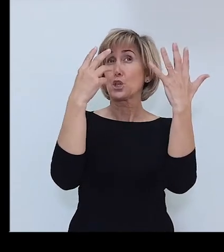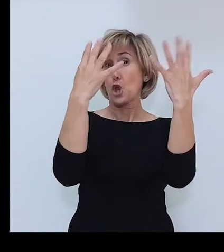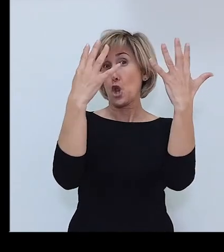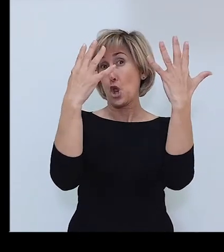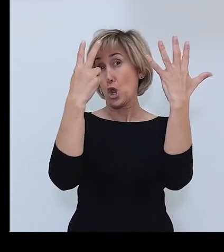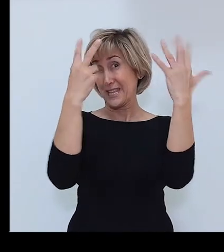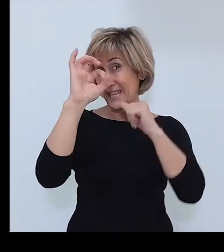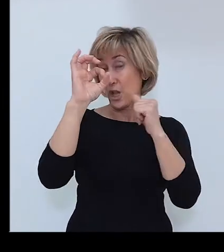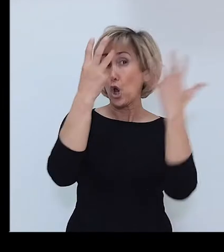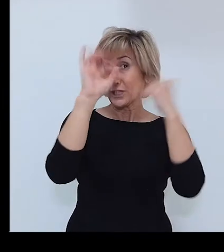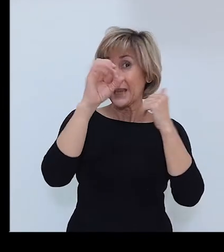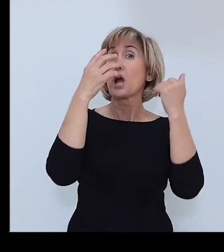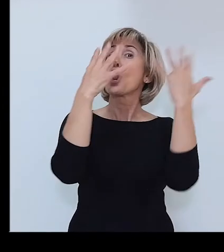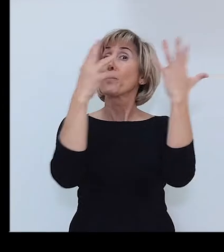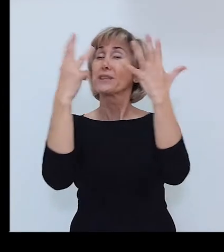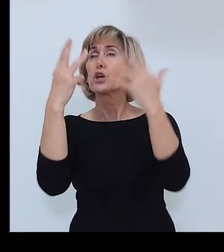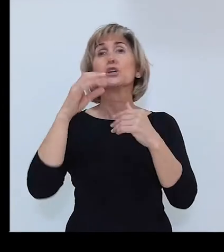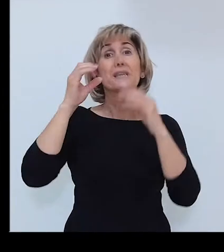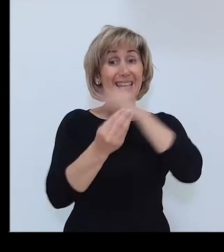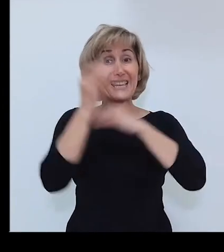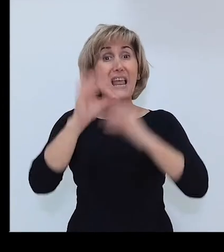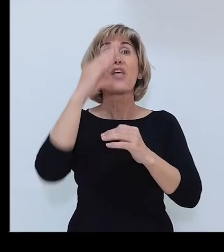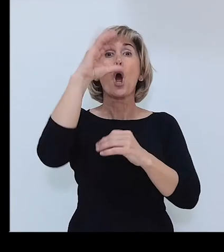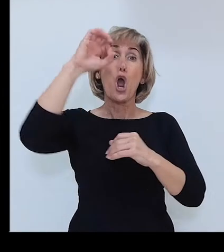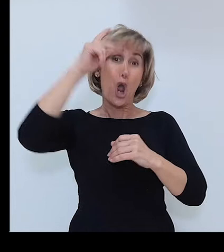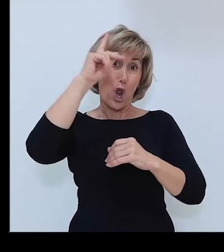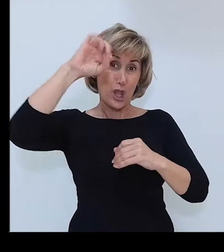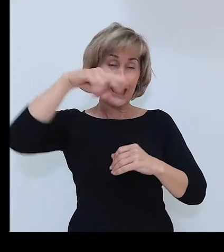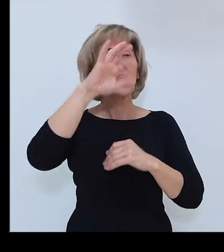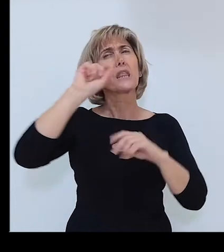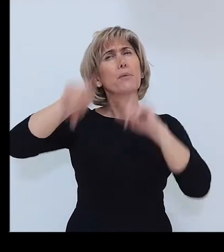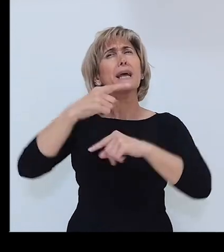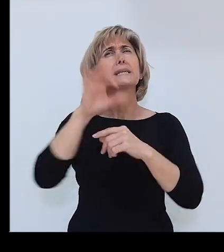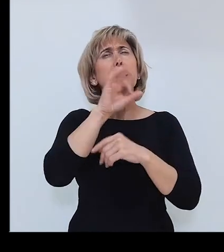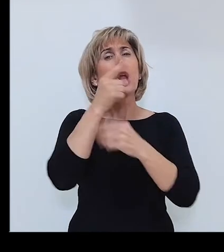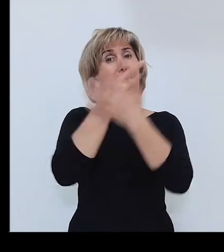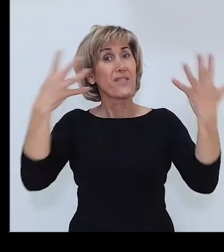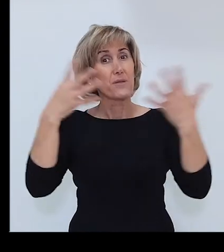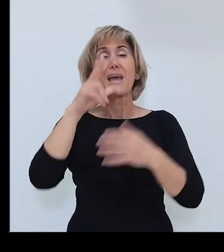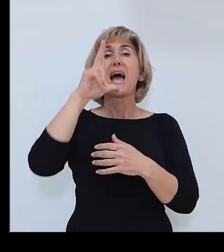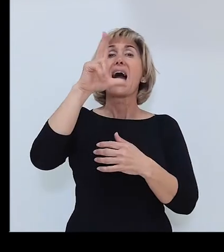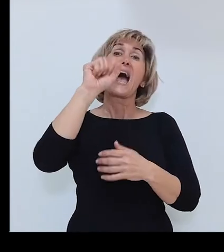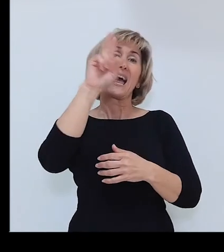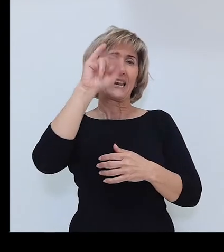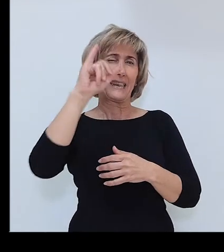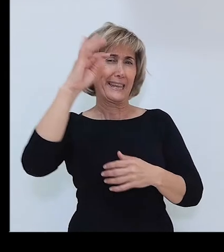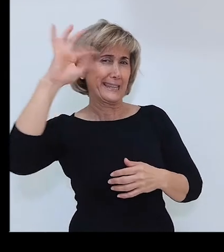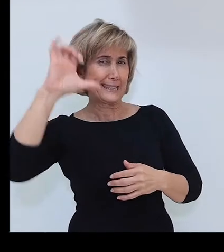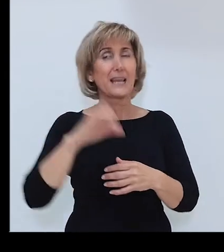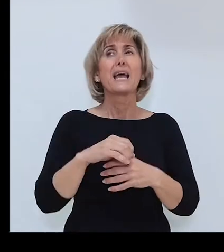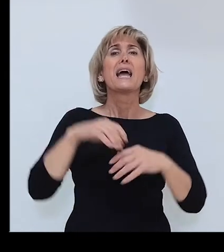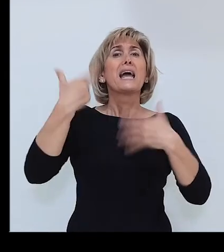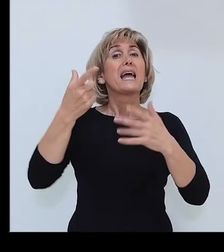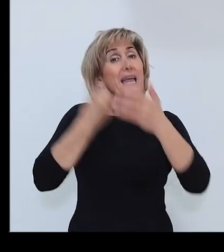1798 nace Comte y 2 años después de empezar el siglo XIX nace Harriet Martineau. Comte nace